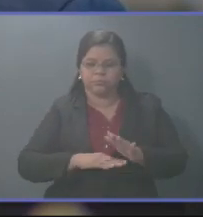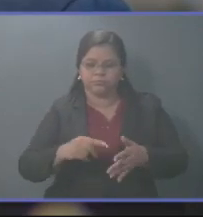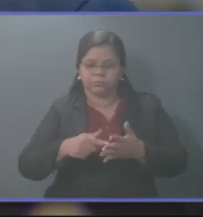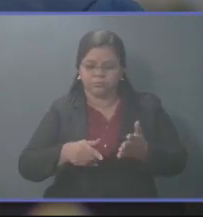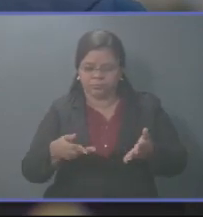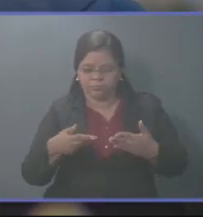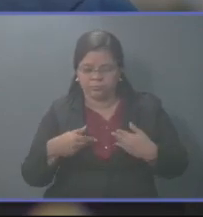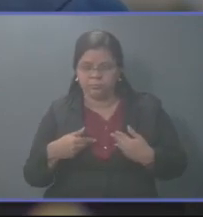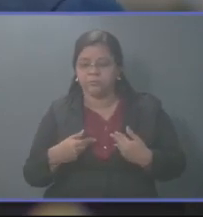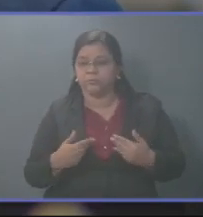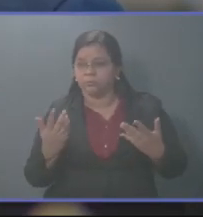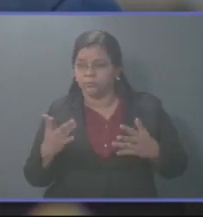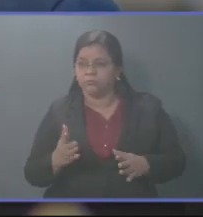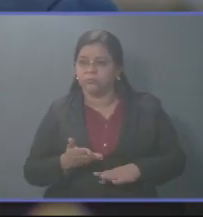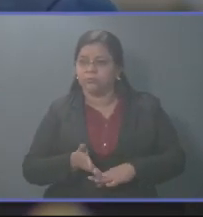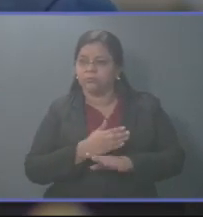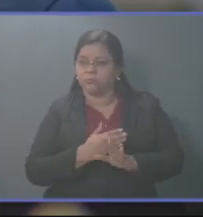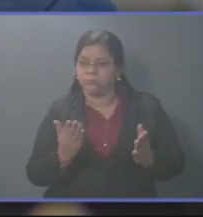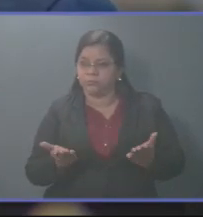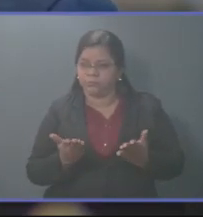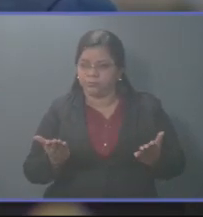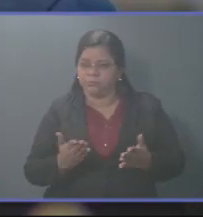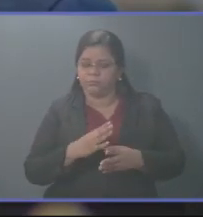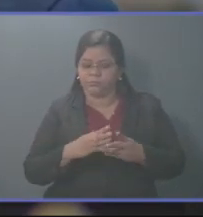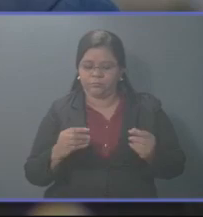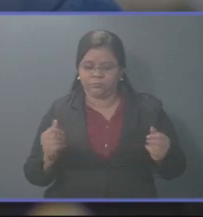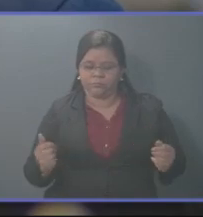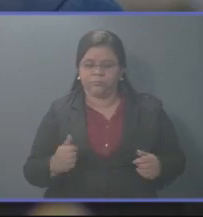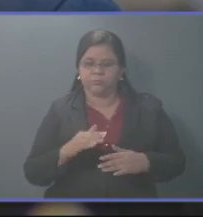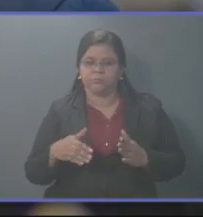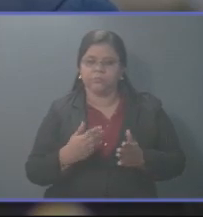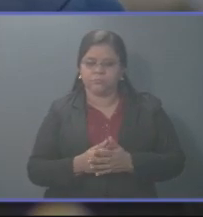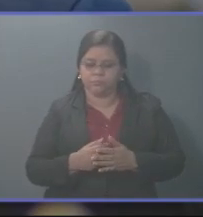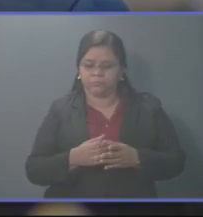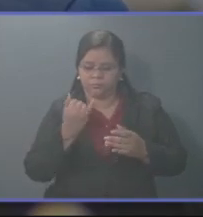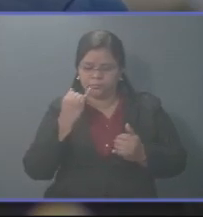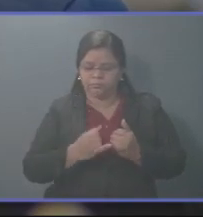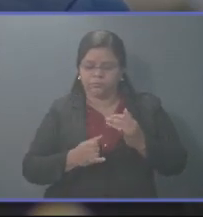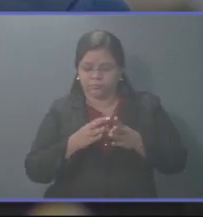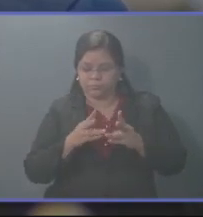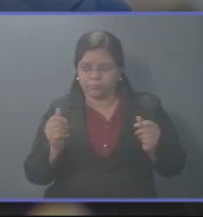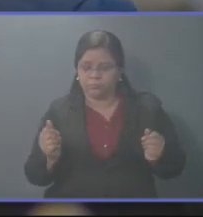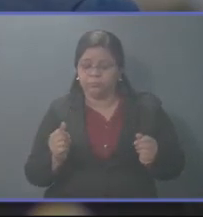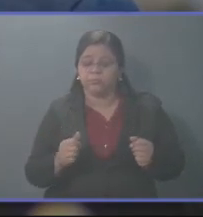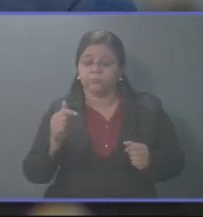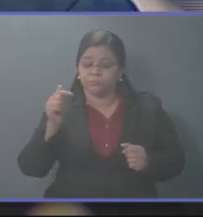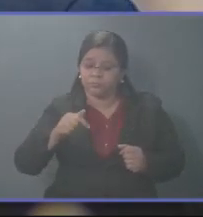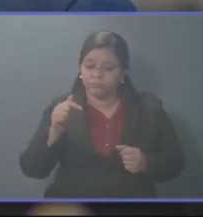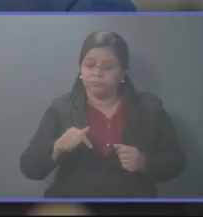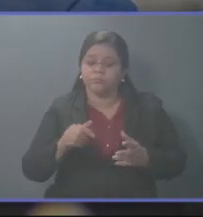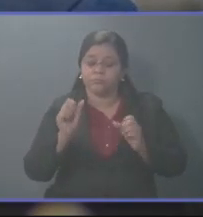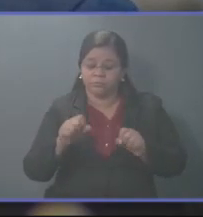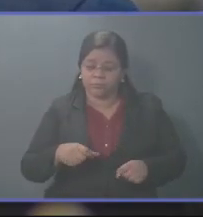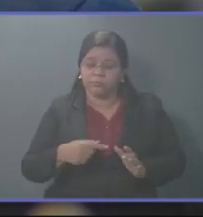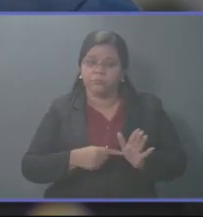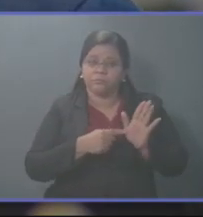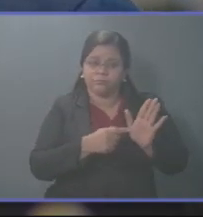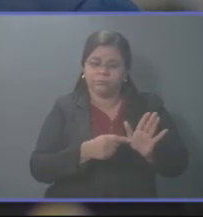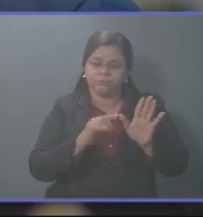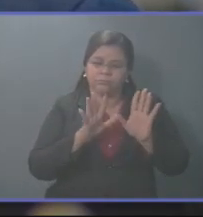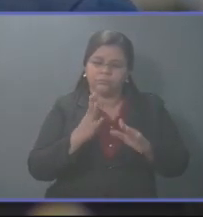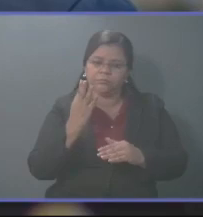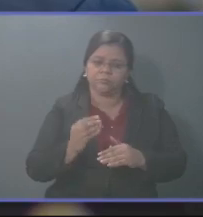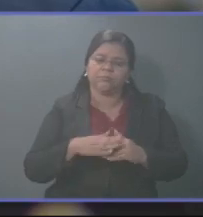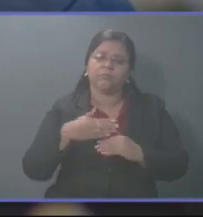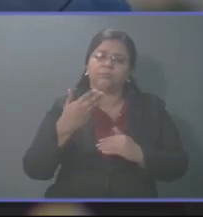común en caso de haberse realizado aclaraciones o correcciones a la resolución final. El recurso de revisión podrá presentarse dentro de los 10